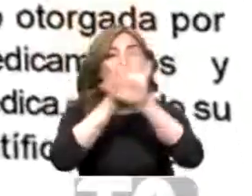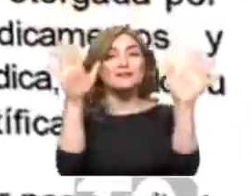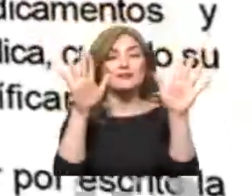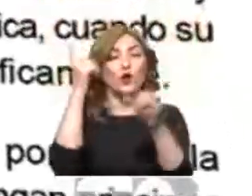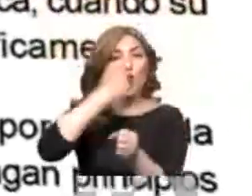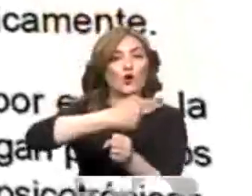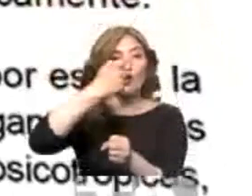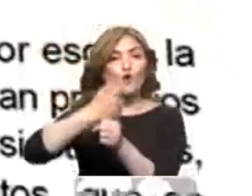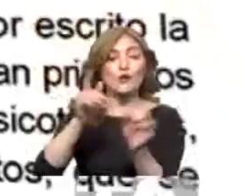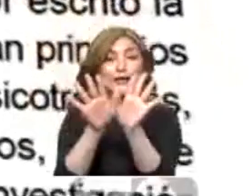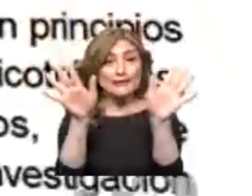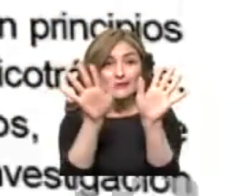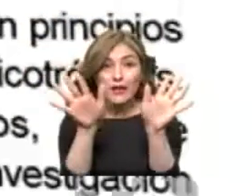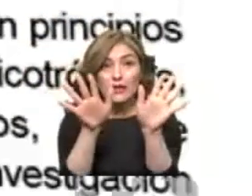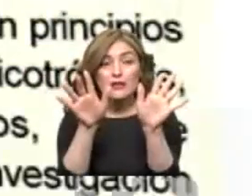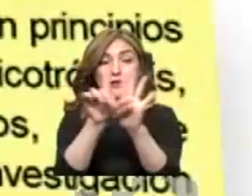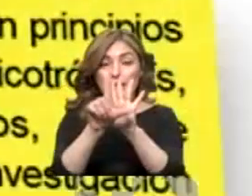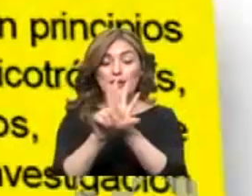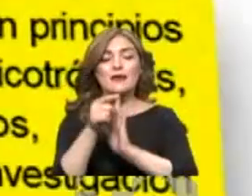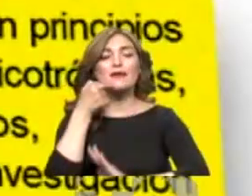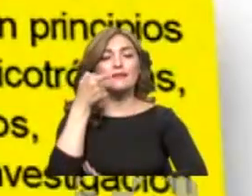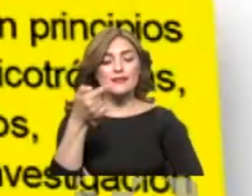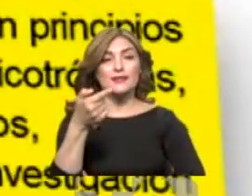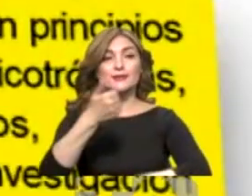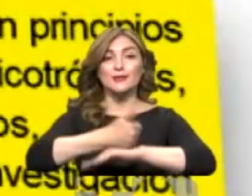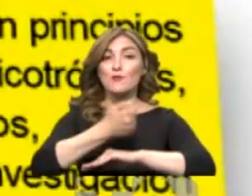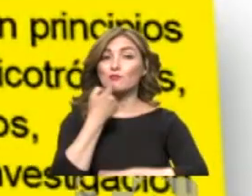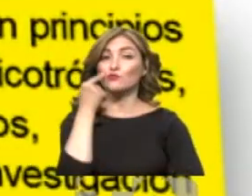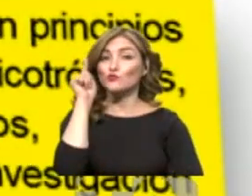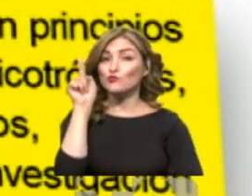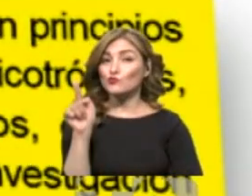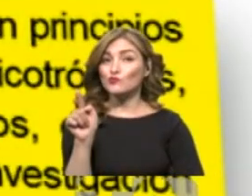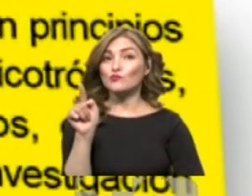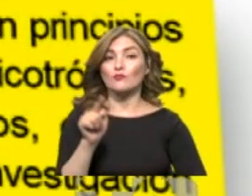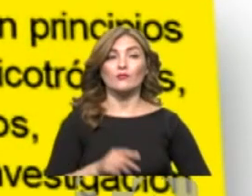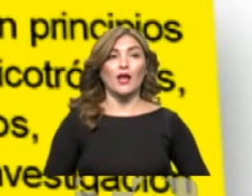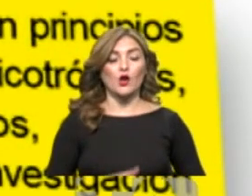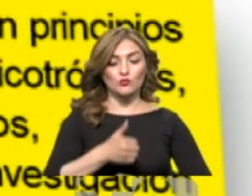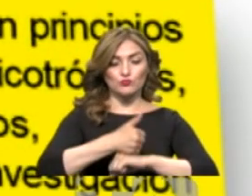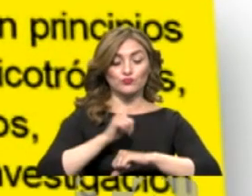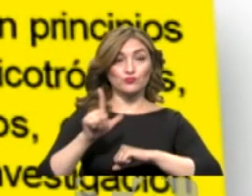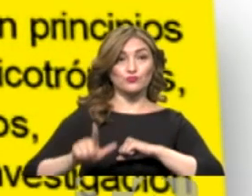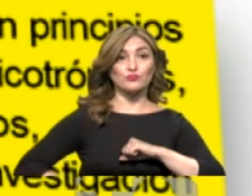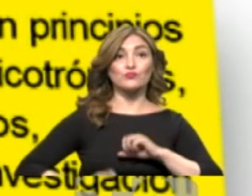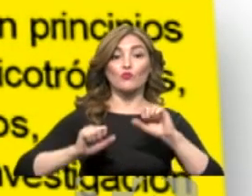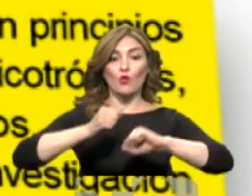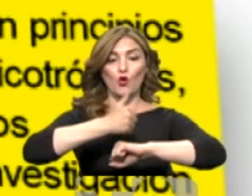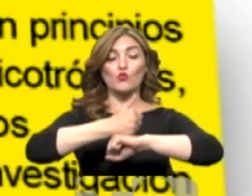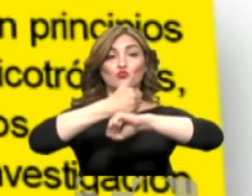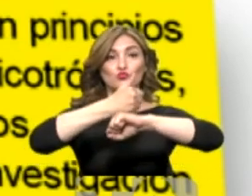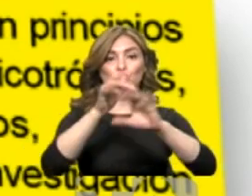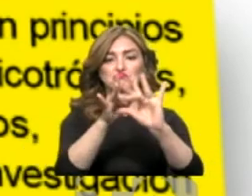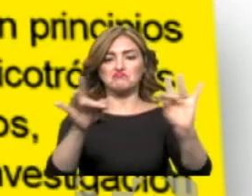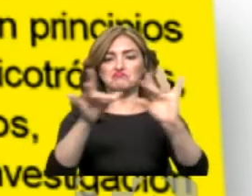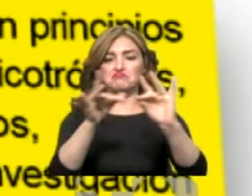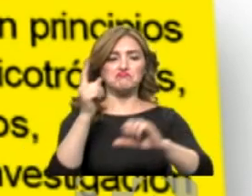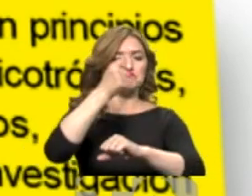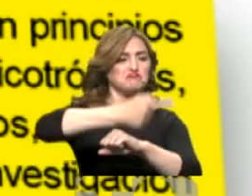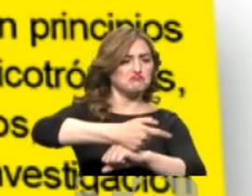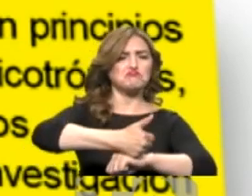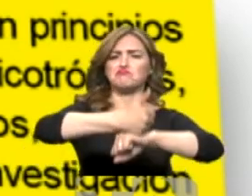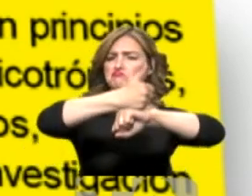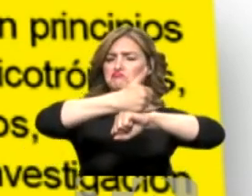las disposiciones generales de la ley, se establece que la Autoridad Sanitaria Nacional podrá autorizar por escrito la